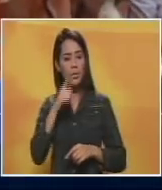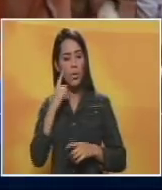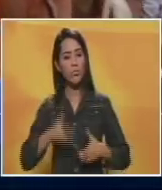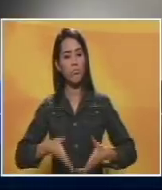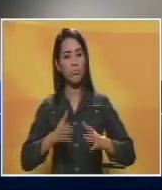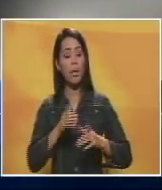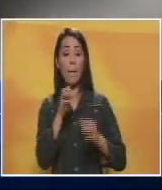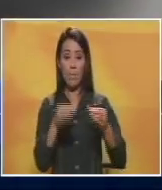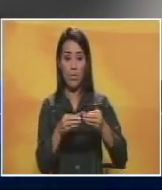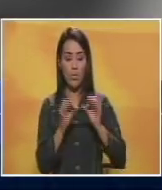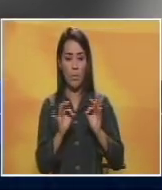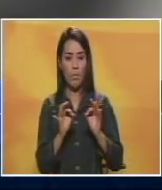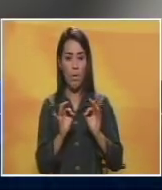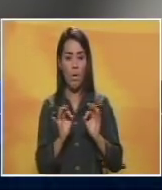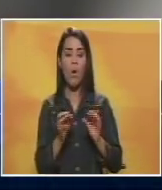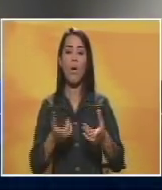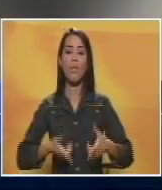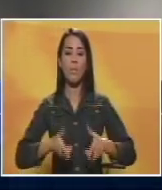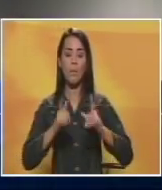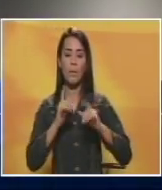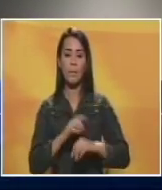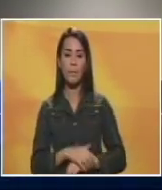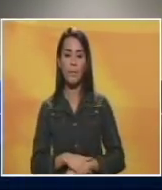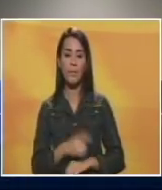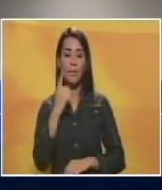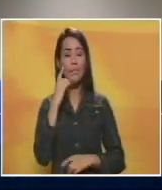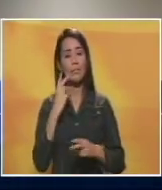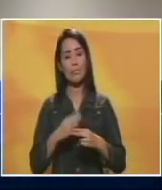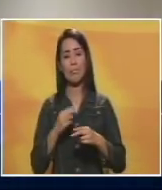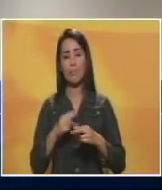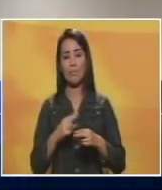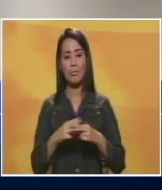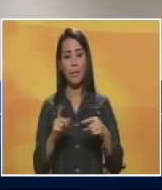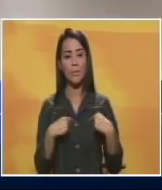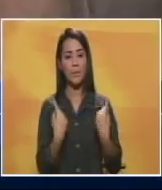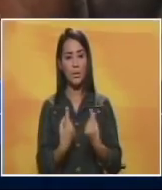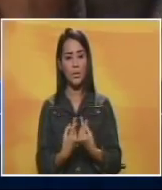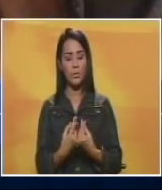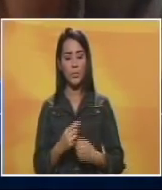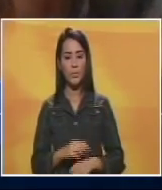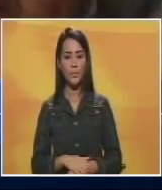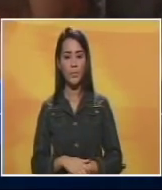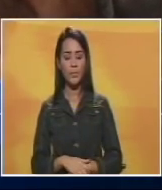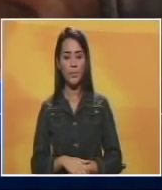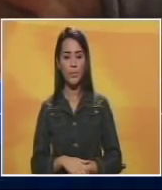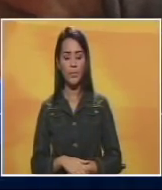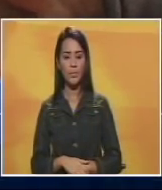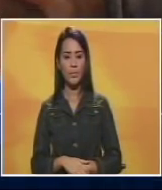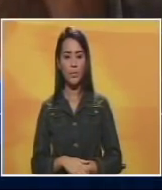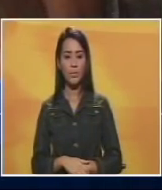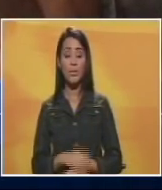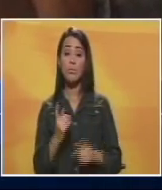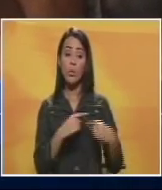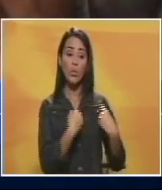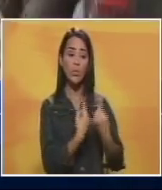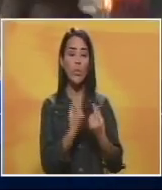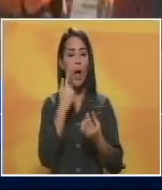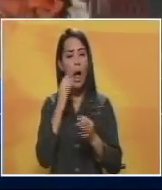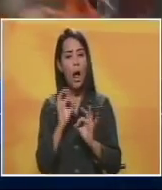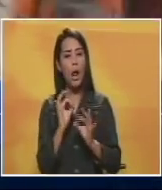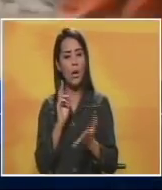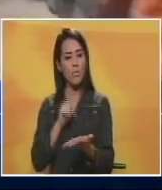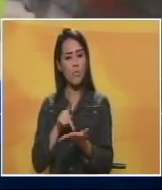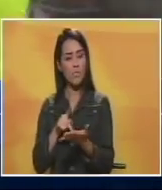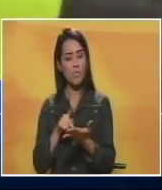realizar estas maniobras debido a lo complejo y a lo peligroso que representa el lugar, mientras que en otro de los puntos en donde nosotros nos encontramos,